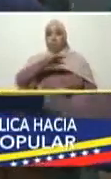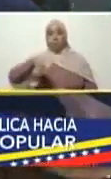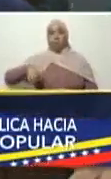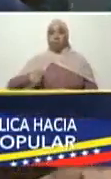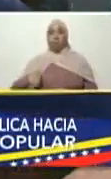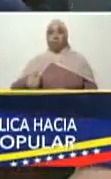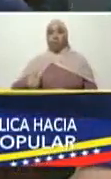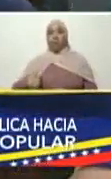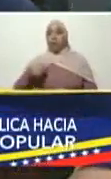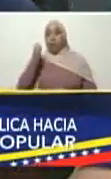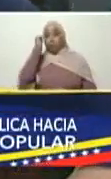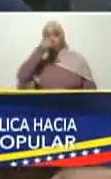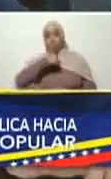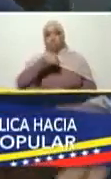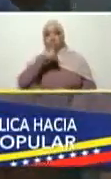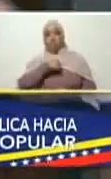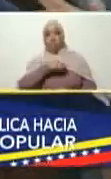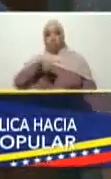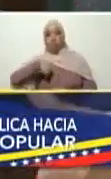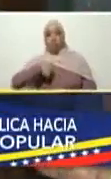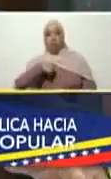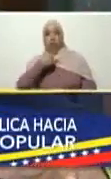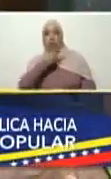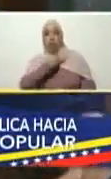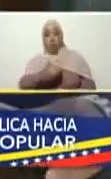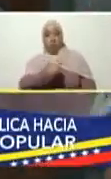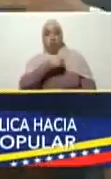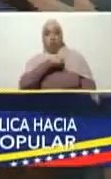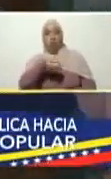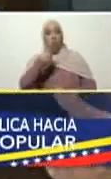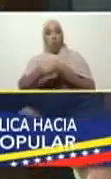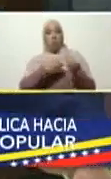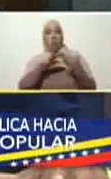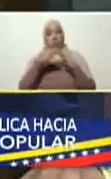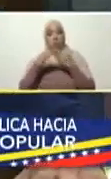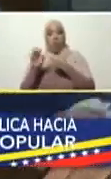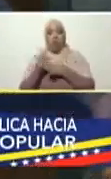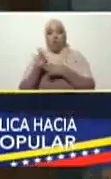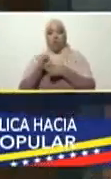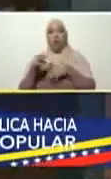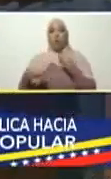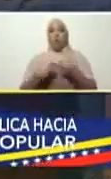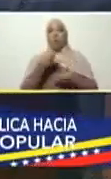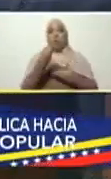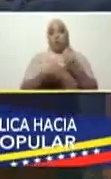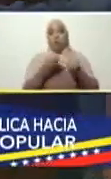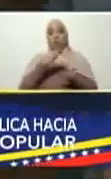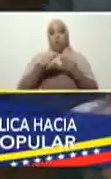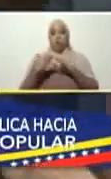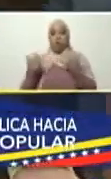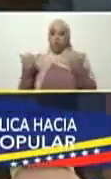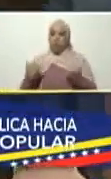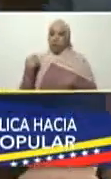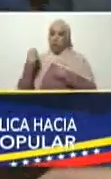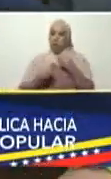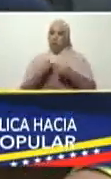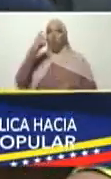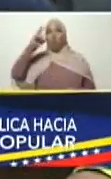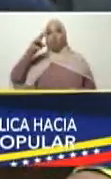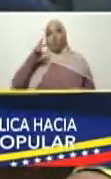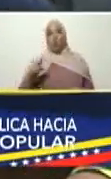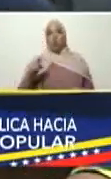muy apasionados con el tema orgánico, o sea, del cómo debe funcionar la comuna, del cómo debe funcionar el Consejo Comunal, porque es lo que vivimos y hacemos todos los días.